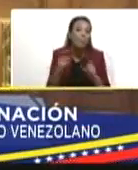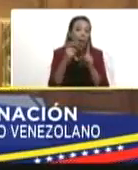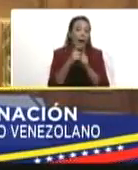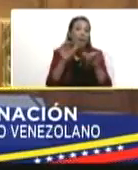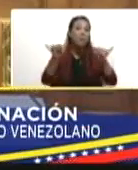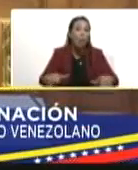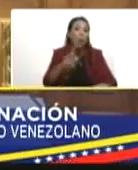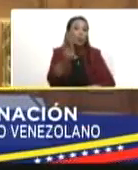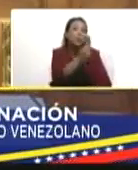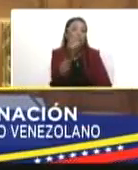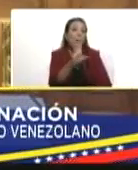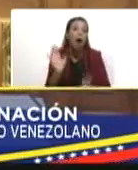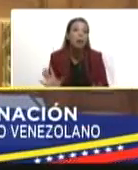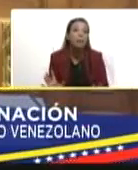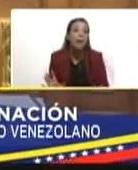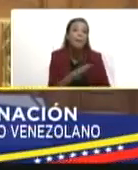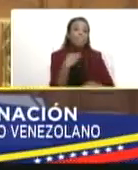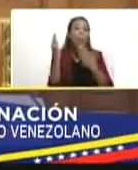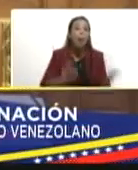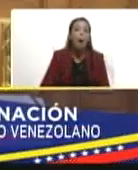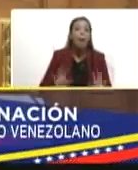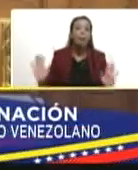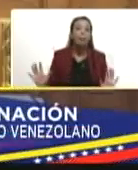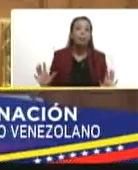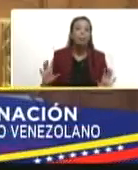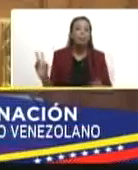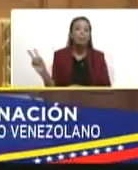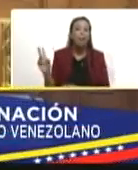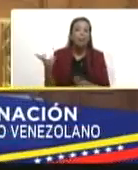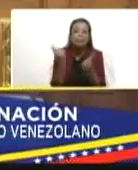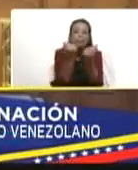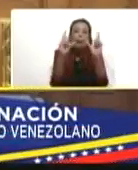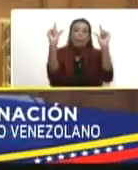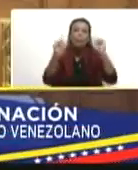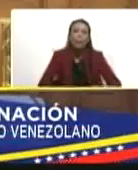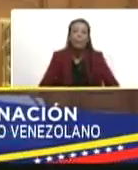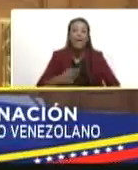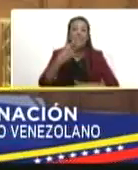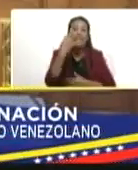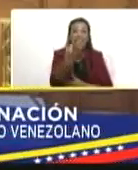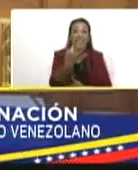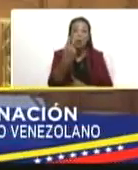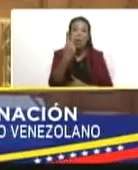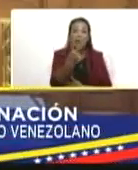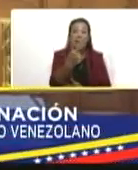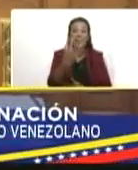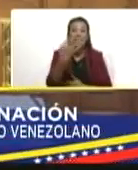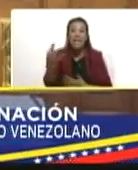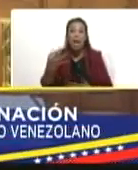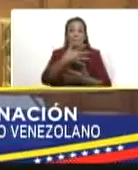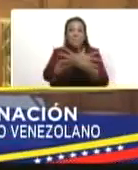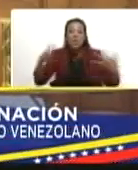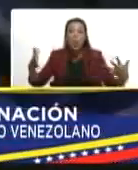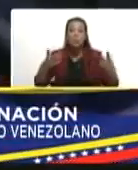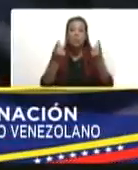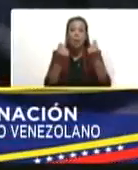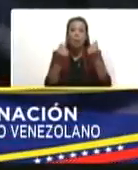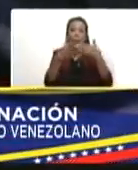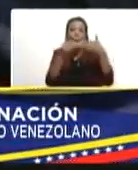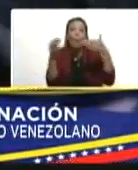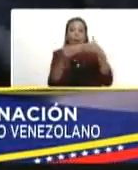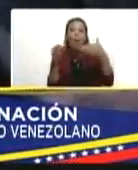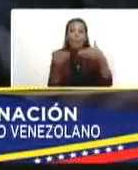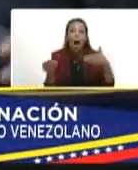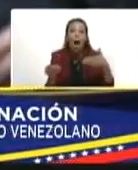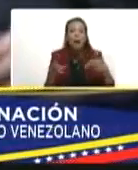y luz de esta asamblea 323000 millones de dó